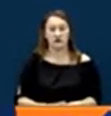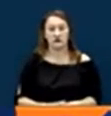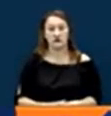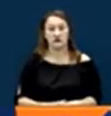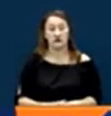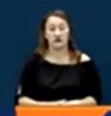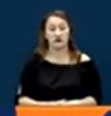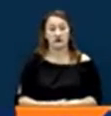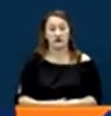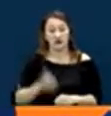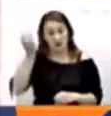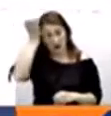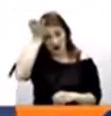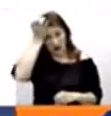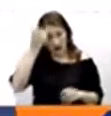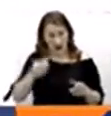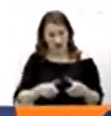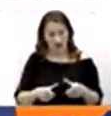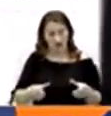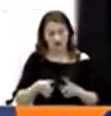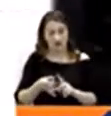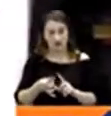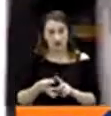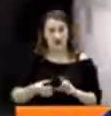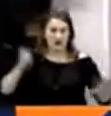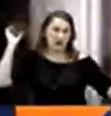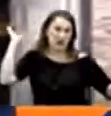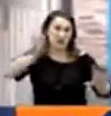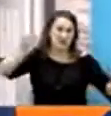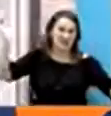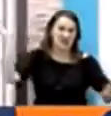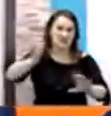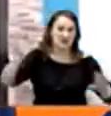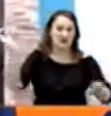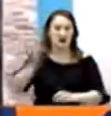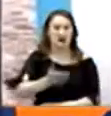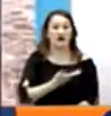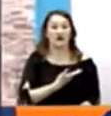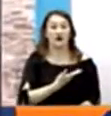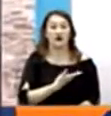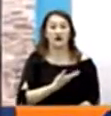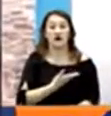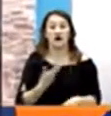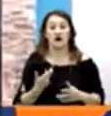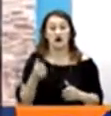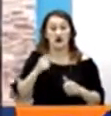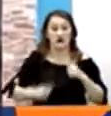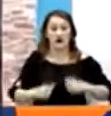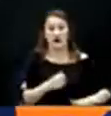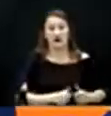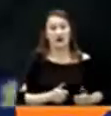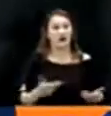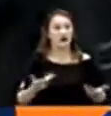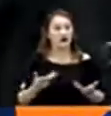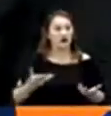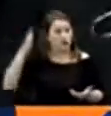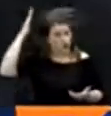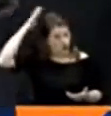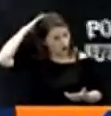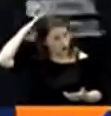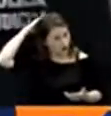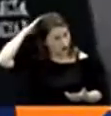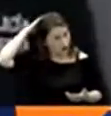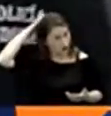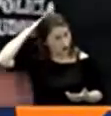un ladrillo, golpea en varias ocasiones a su señora madre, ocasionándole heridas desde la región occipital hasta la